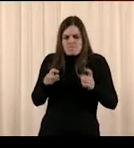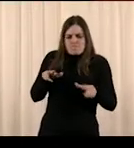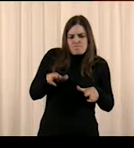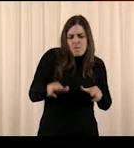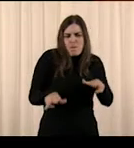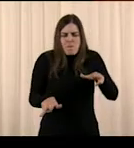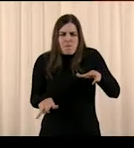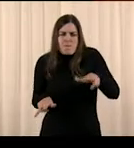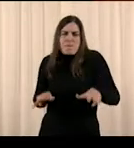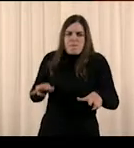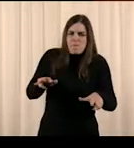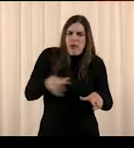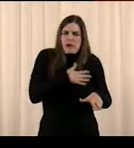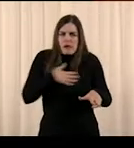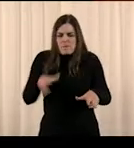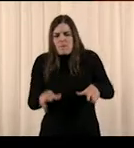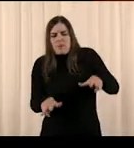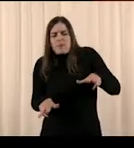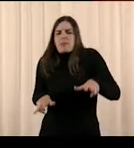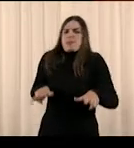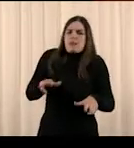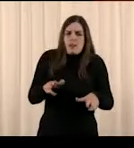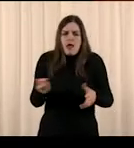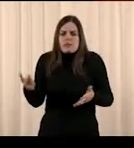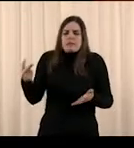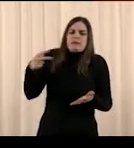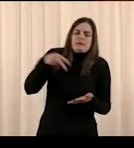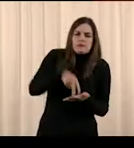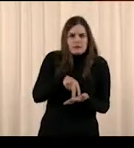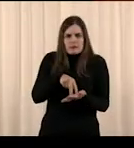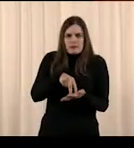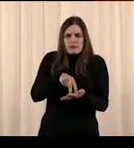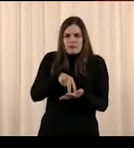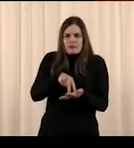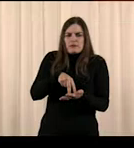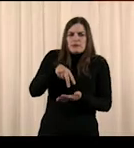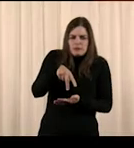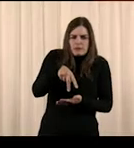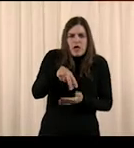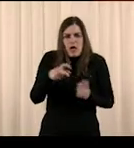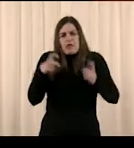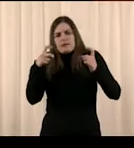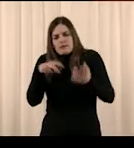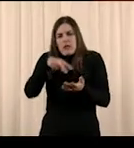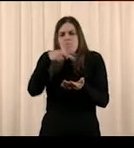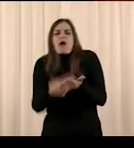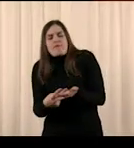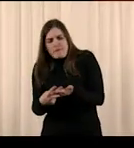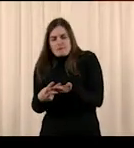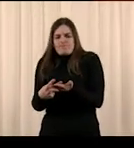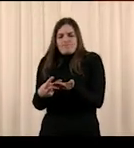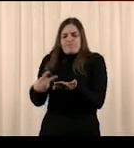Quiere hacerlo. And gets up, y se pone de pie. Lo intenta, se